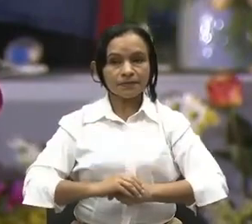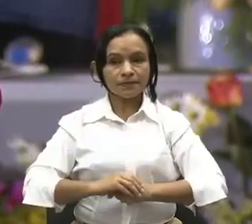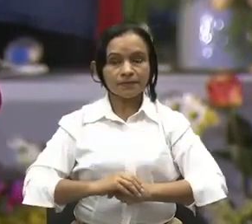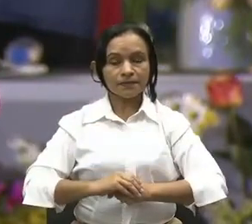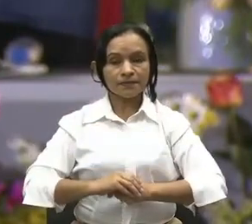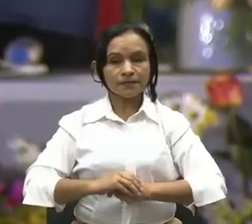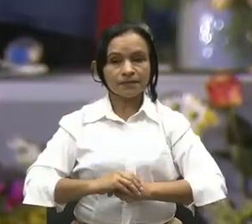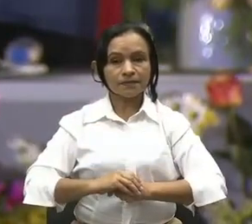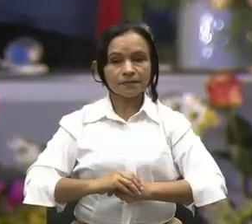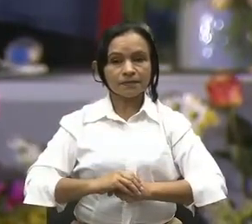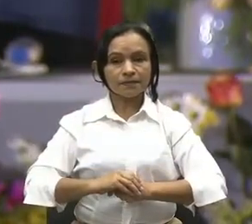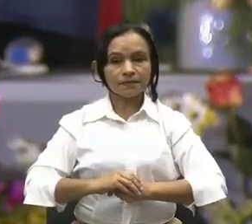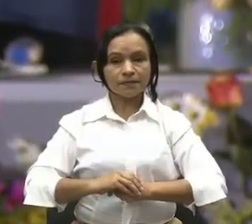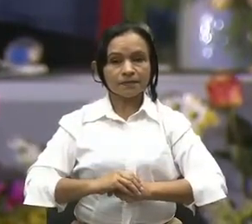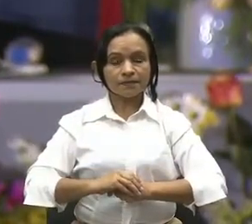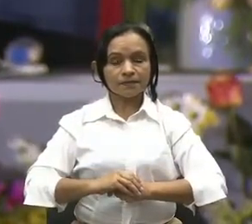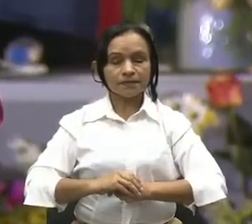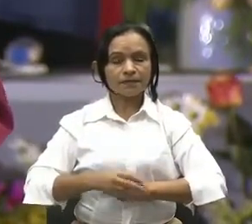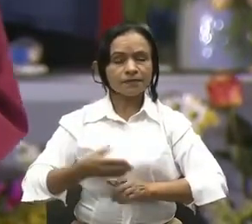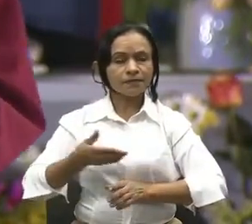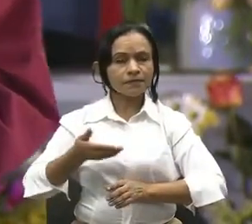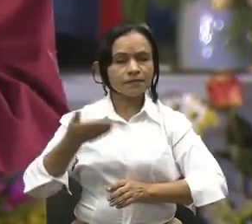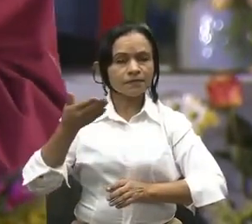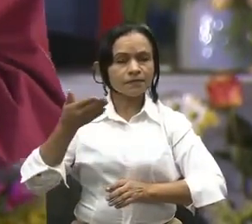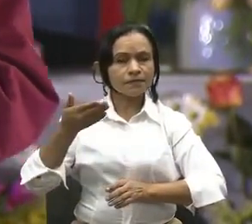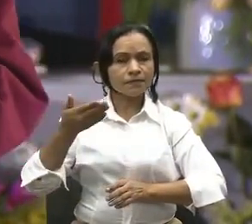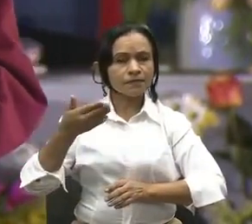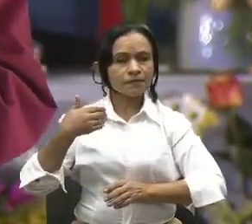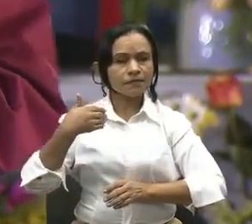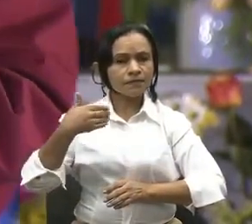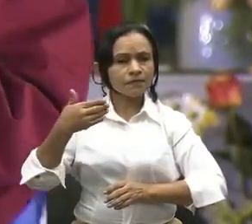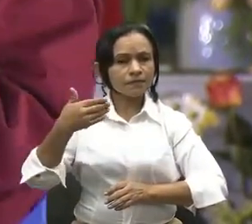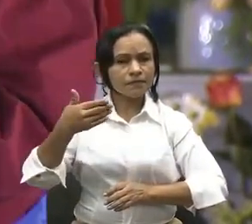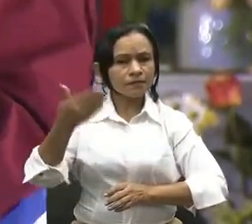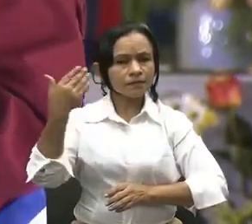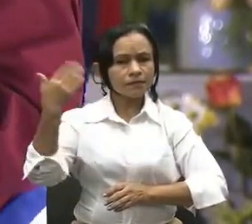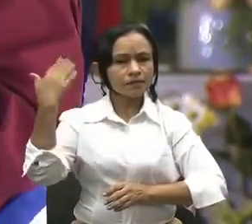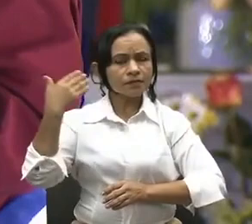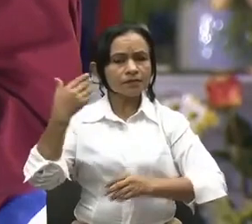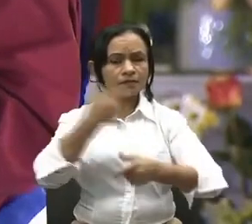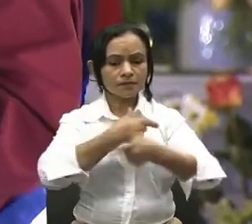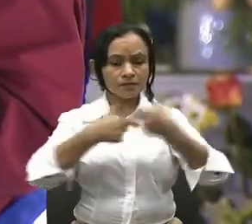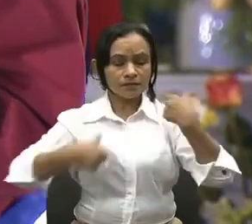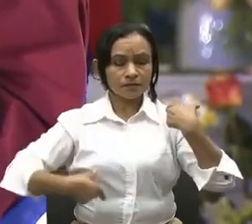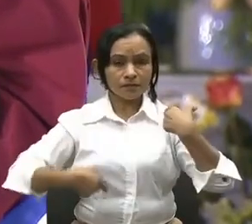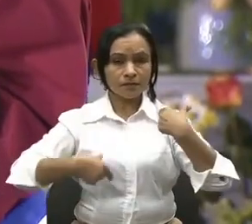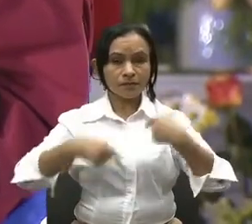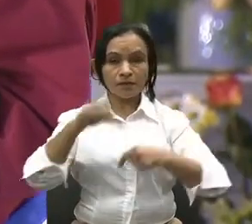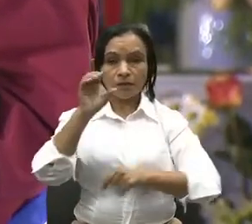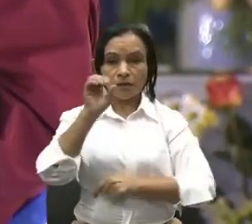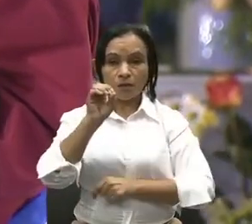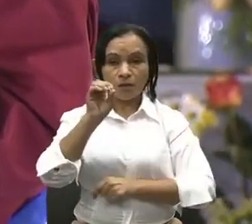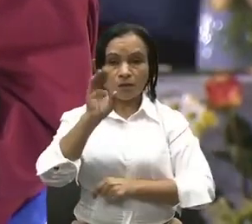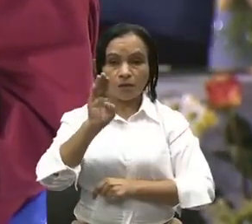cuando él, como vicepresidente del presidente Obama,